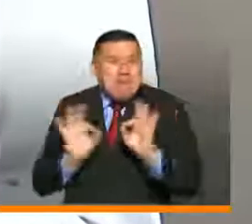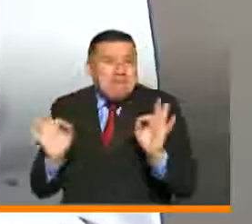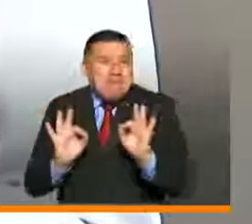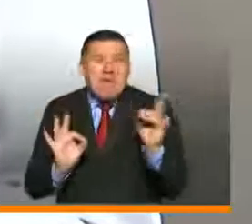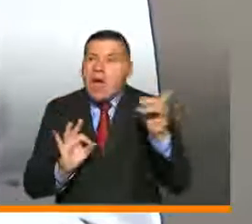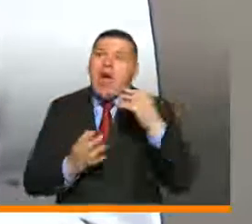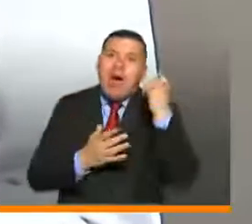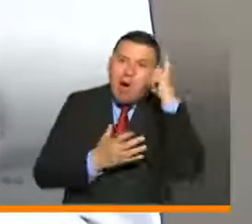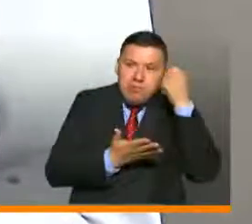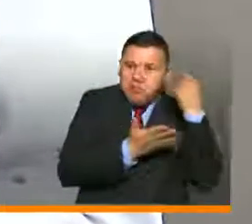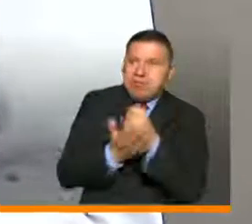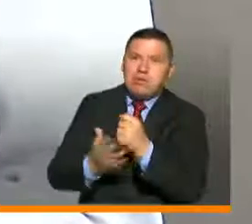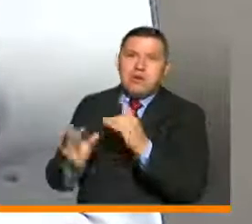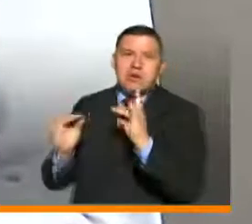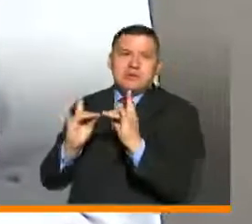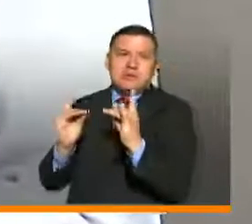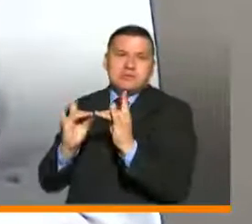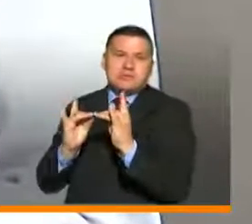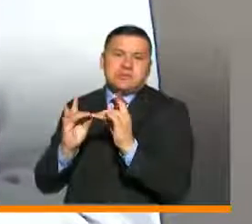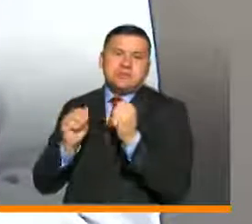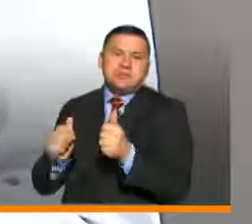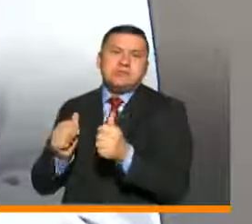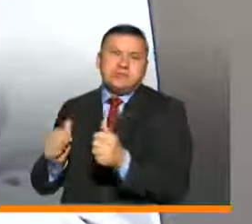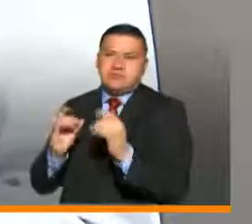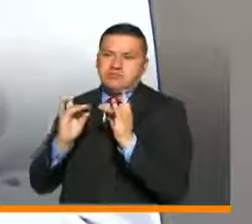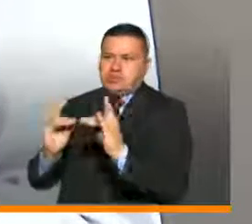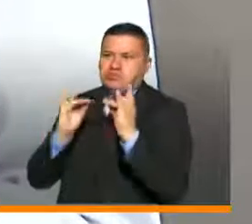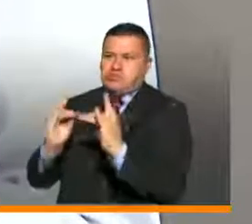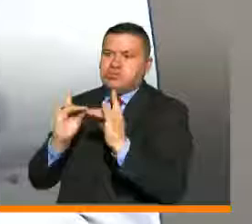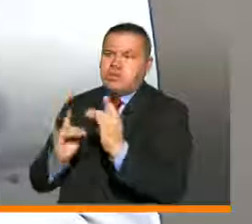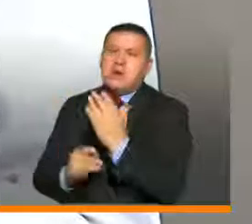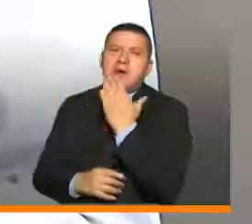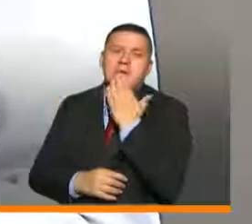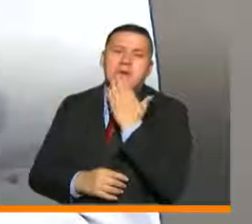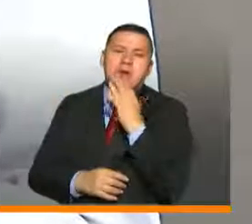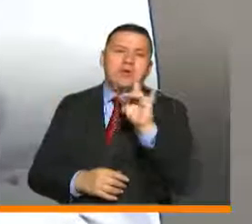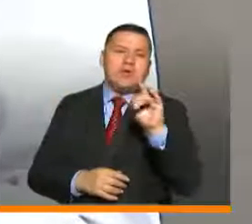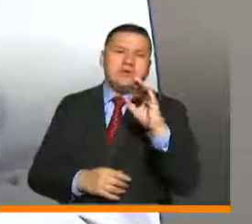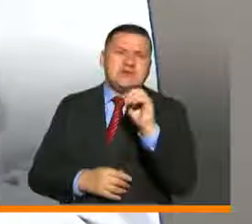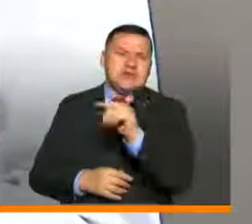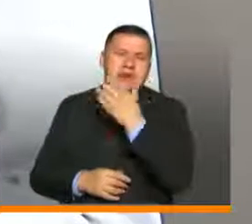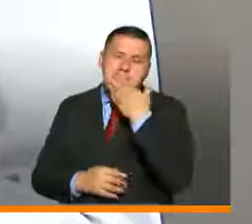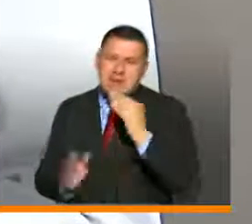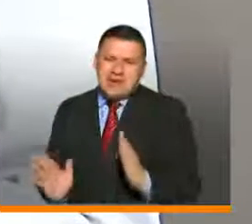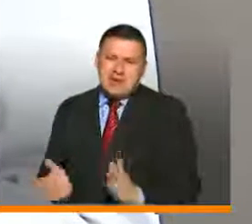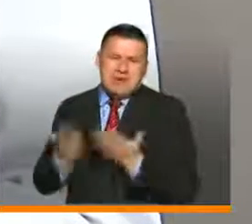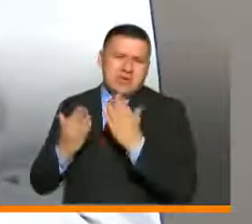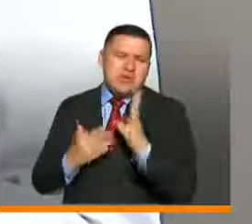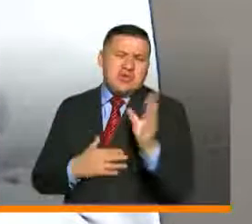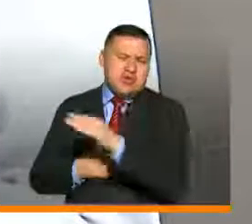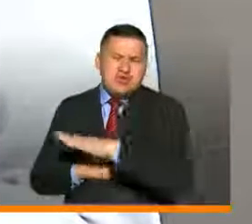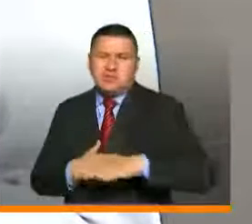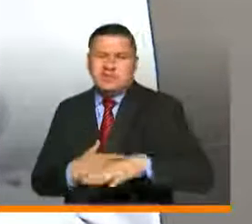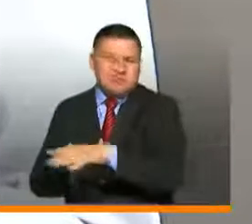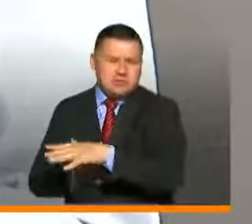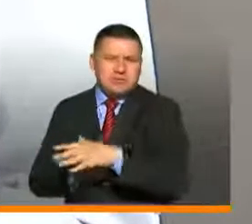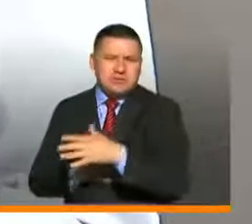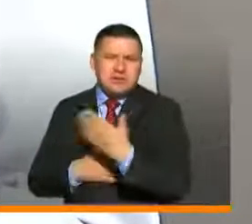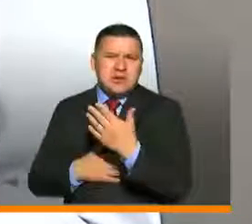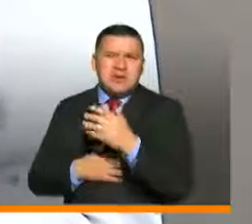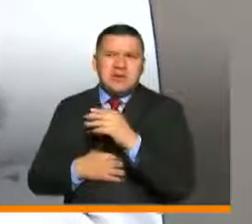nuestro hospital san andrés ha sido beneficiado no sólo con las camas uci sino con mejorar todo lo que tiene que ver con la